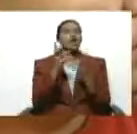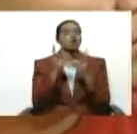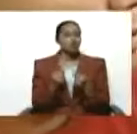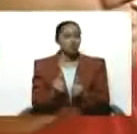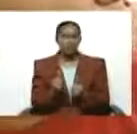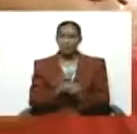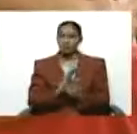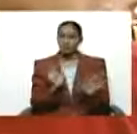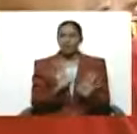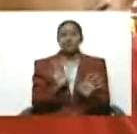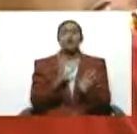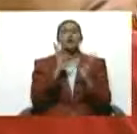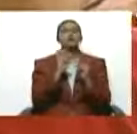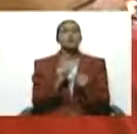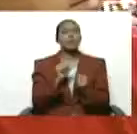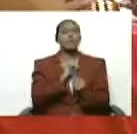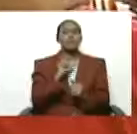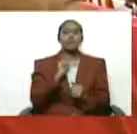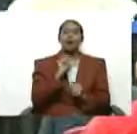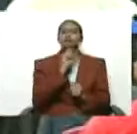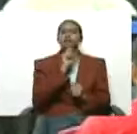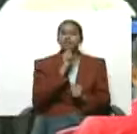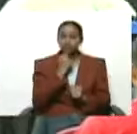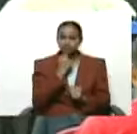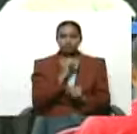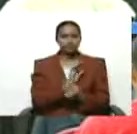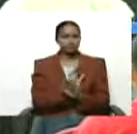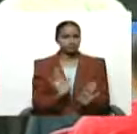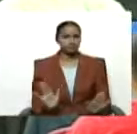Luis, eso ha tenido